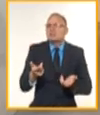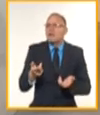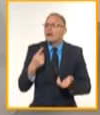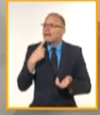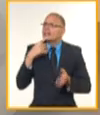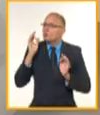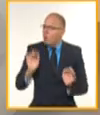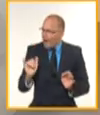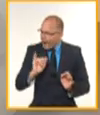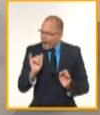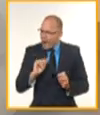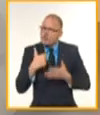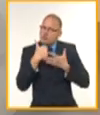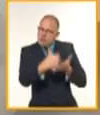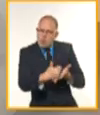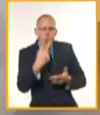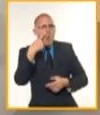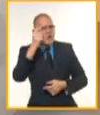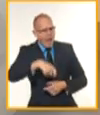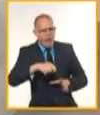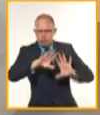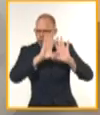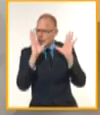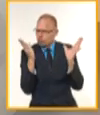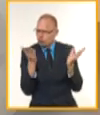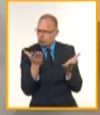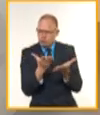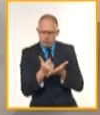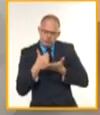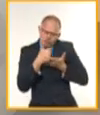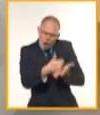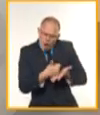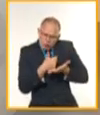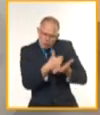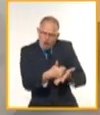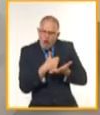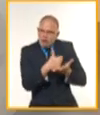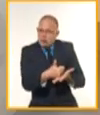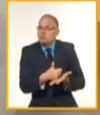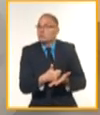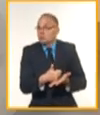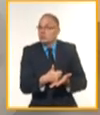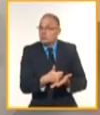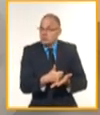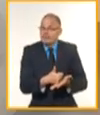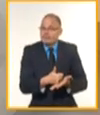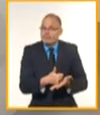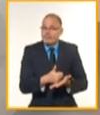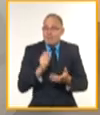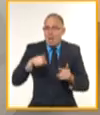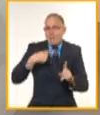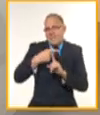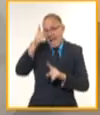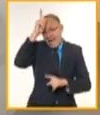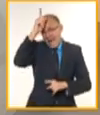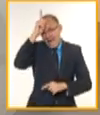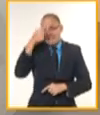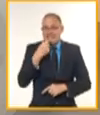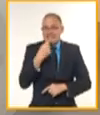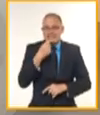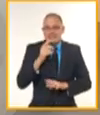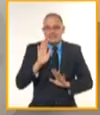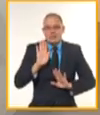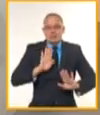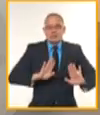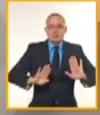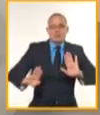Totalmente. Ha sido quien ha puesto todo a sus servicios de inteligencia, sus servicios militares. Alemania ha sido la gran víctima y no se ha dado cuenta